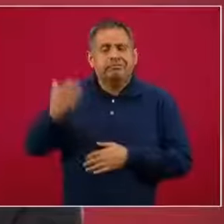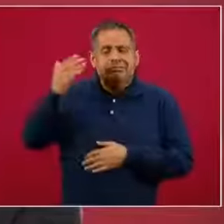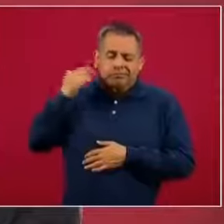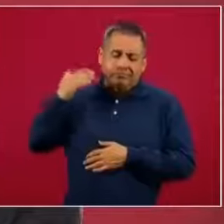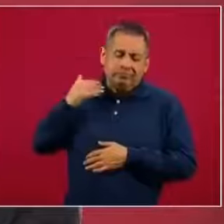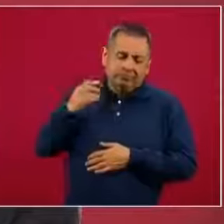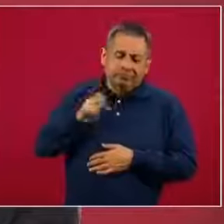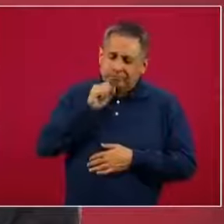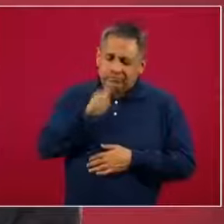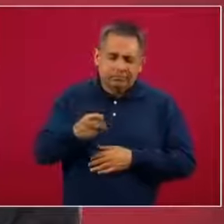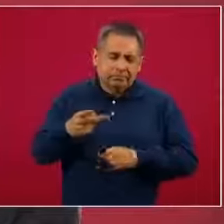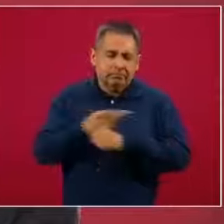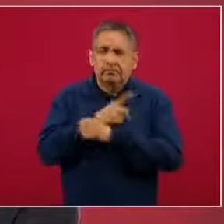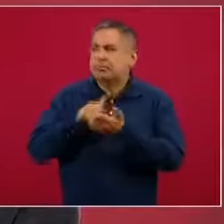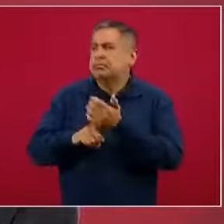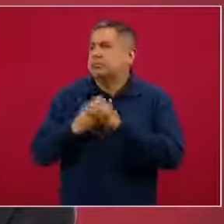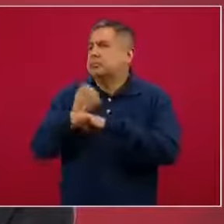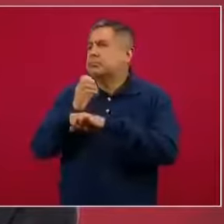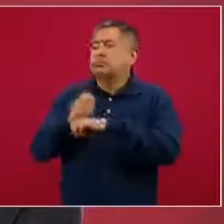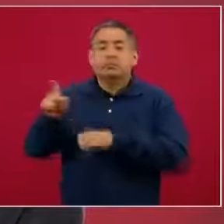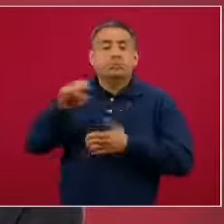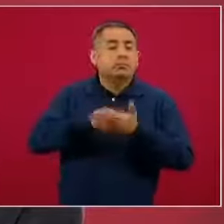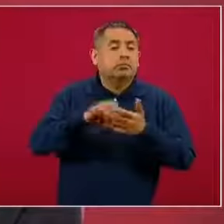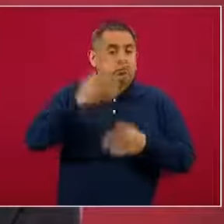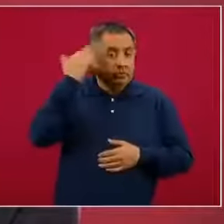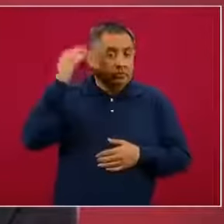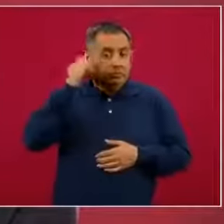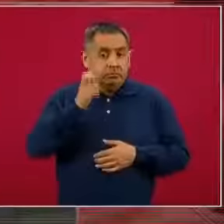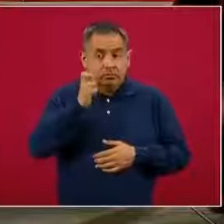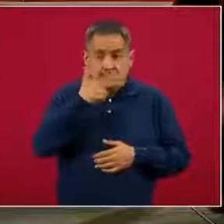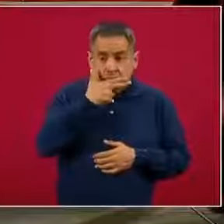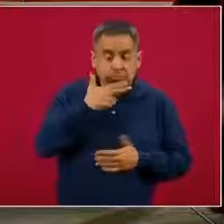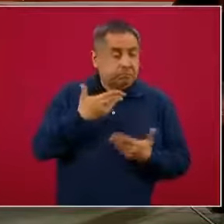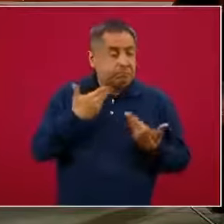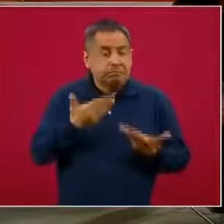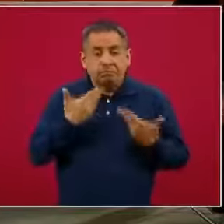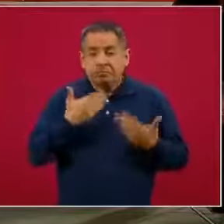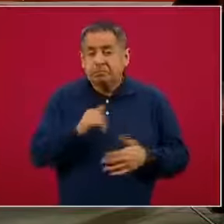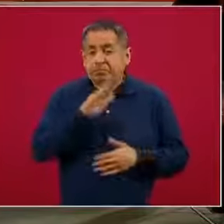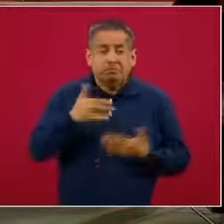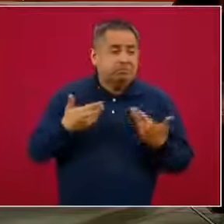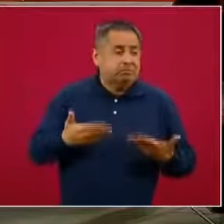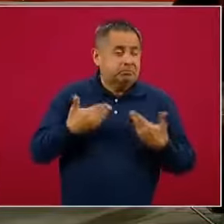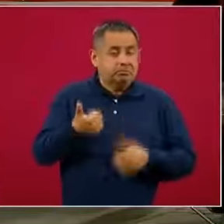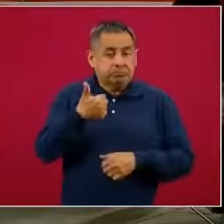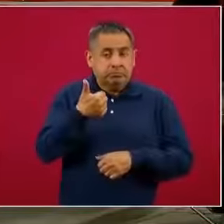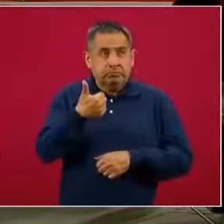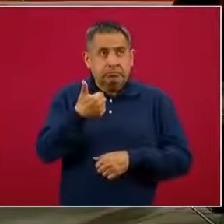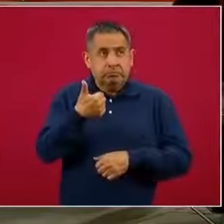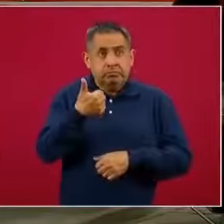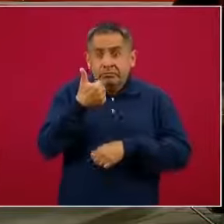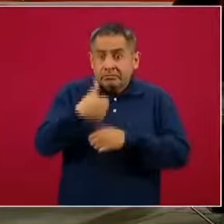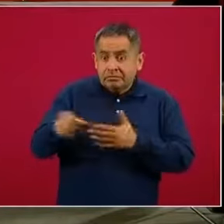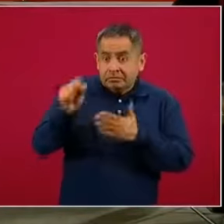algunas otras entidades federativas. Chihuahua había logrado con muy buen éxito durante 6